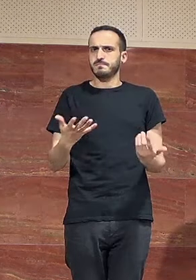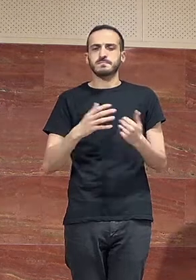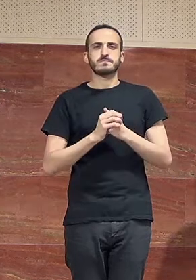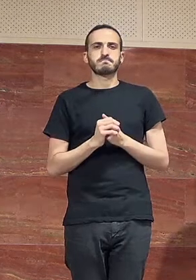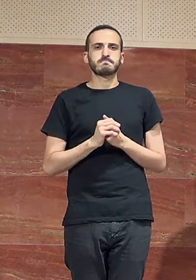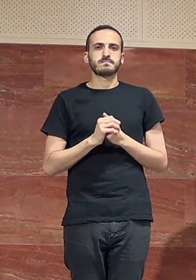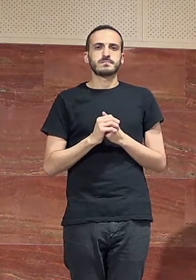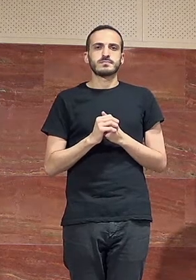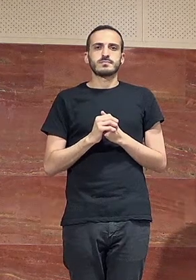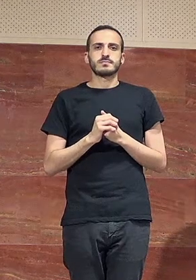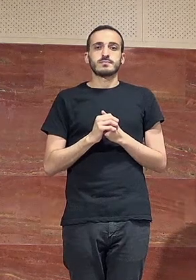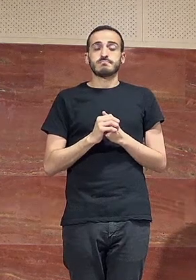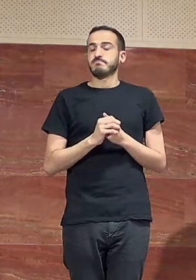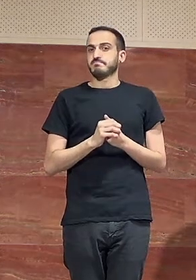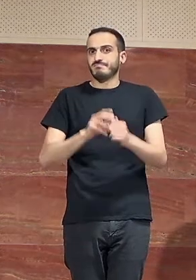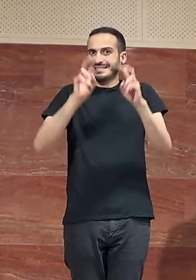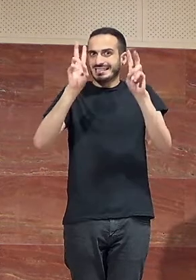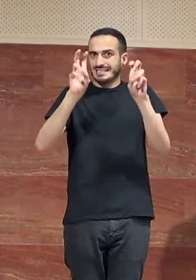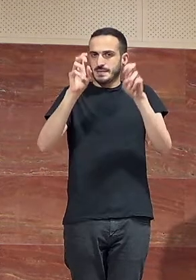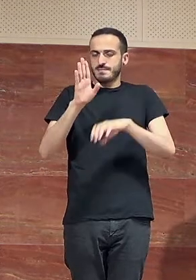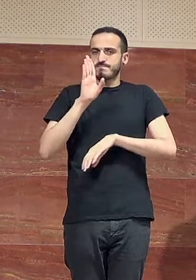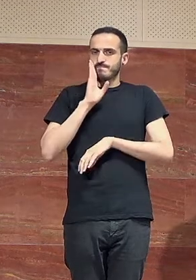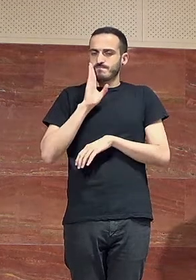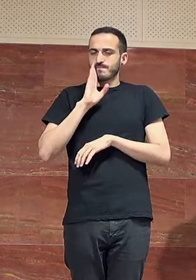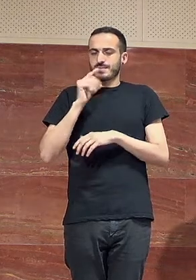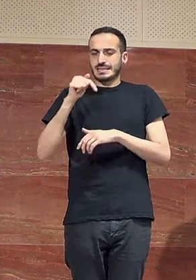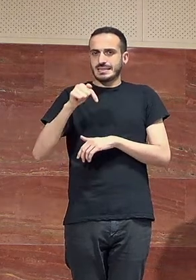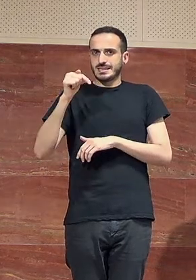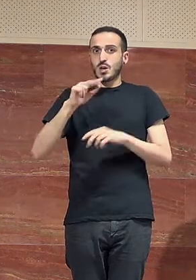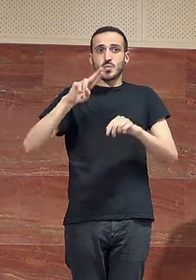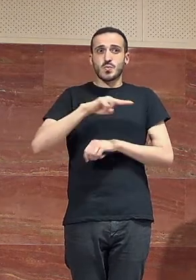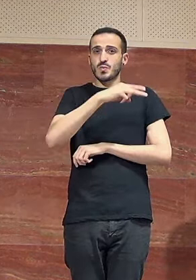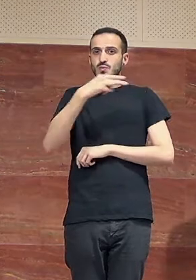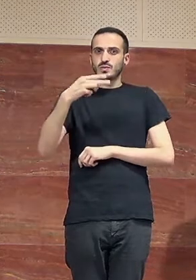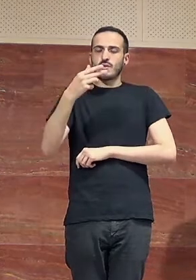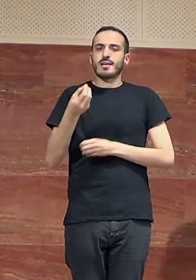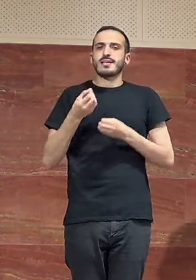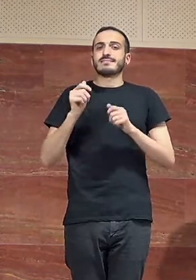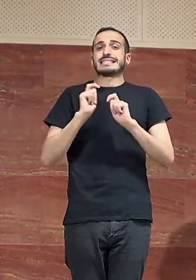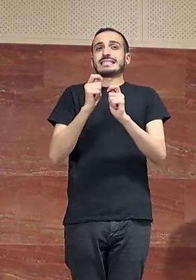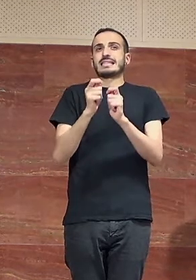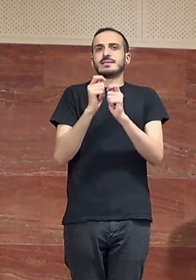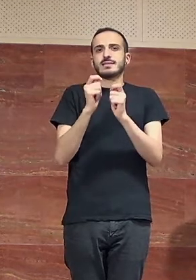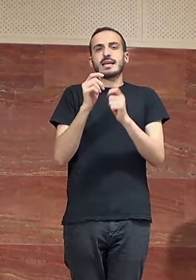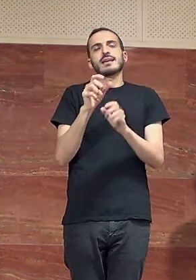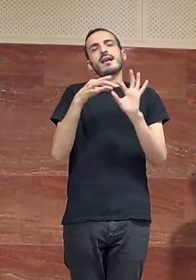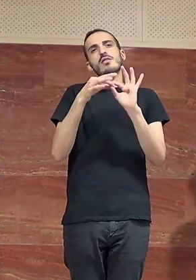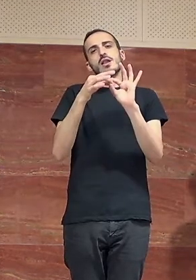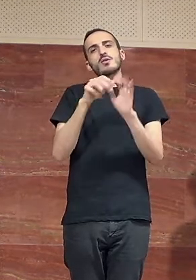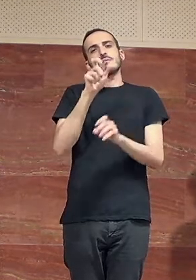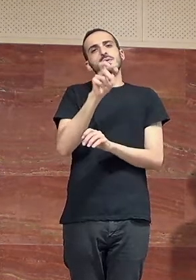Es precisamente esta cuestión de la atención integral y centrada en la persona, los resultados que está obteniendo sobre personas con